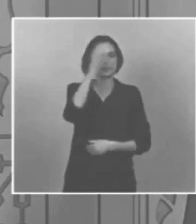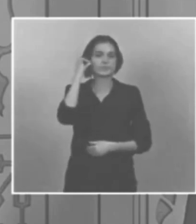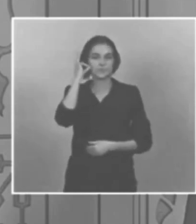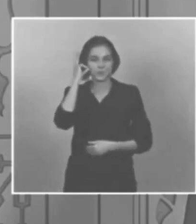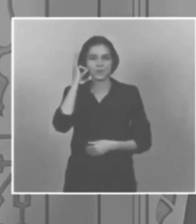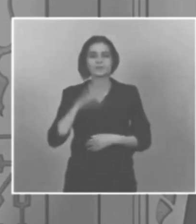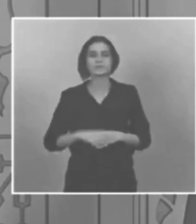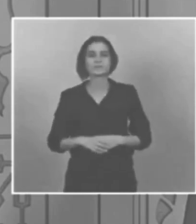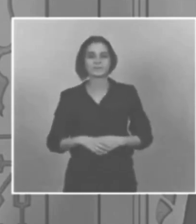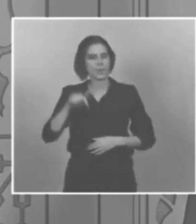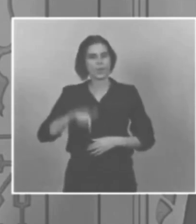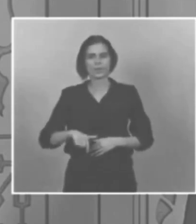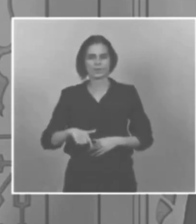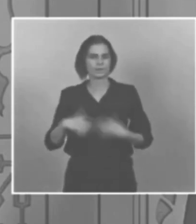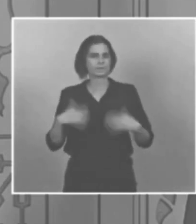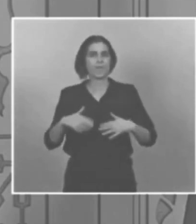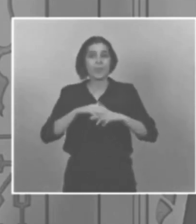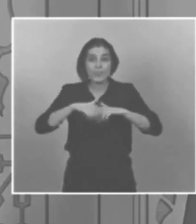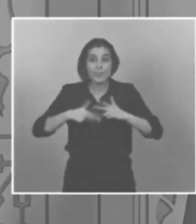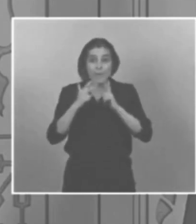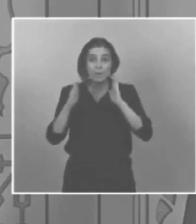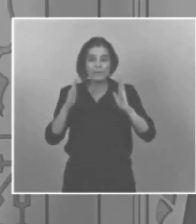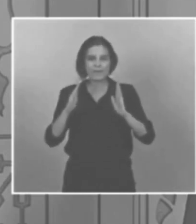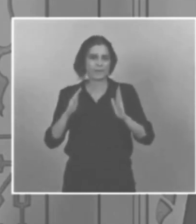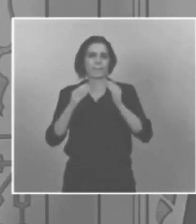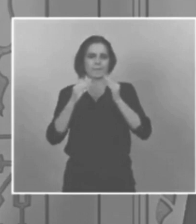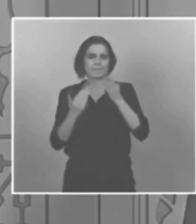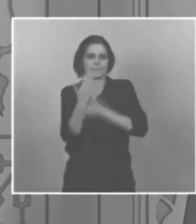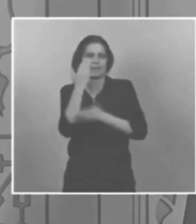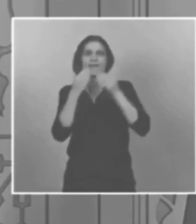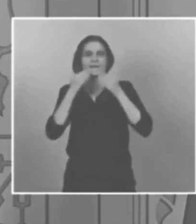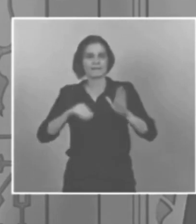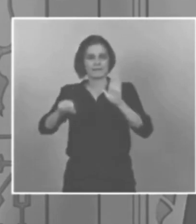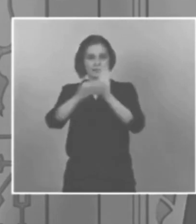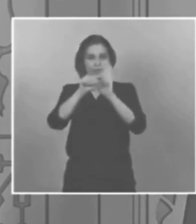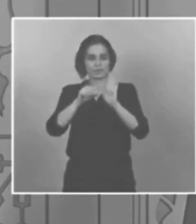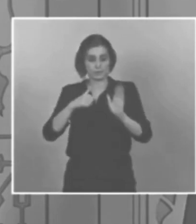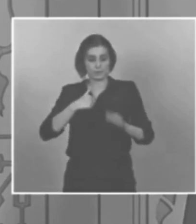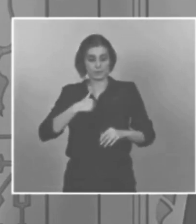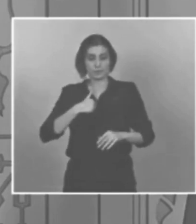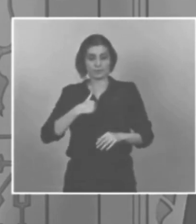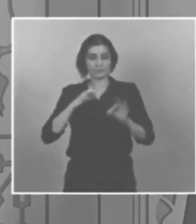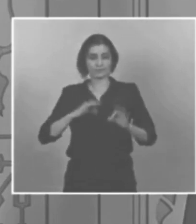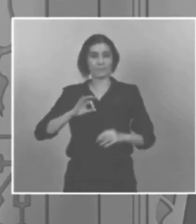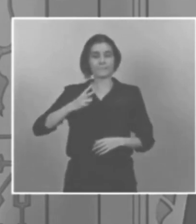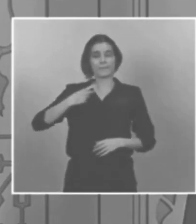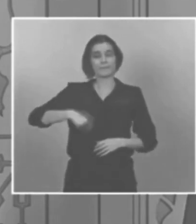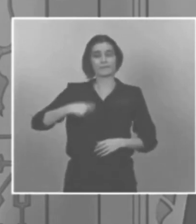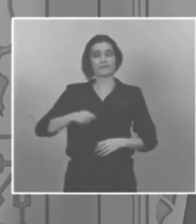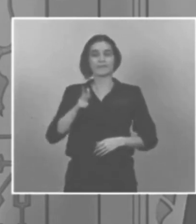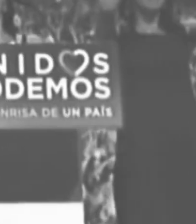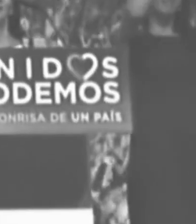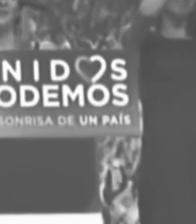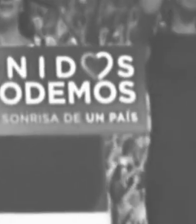El ingreso mínimo vital ilustra a la perfección cómo la política comunicativa de un gobierno puede inducir a un engaño masivo, y lo que es más